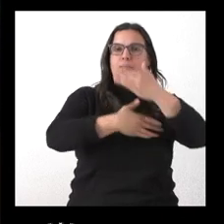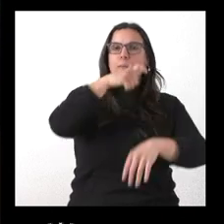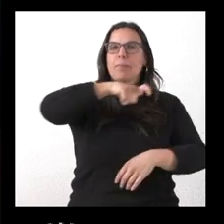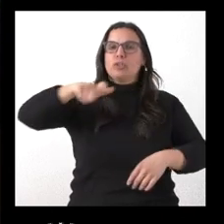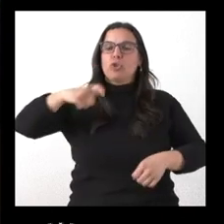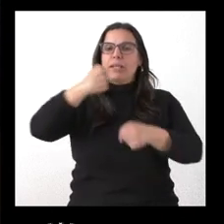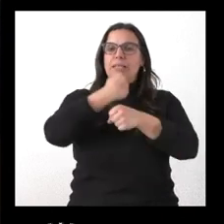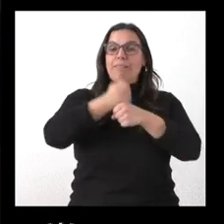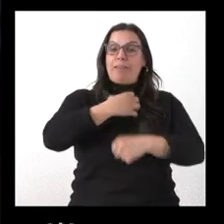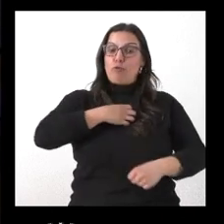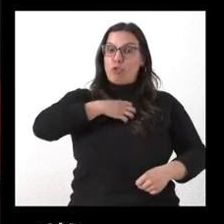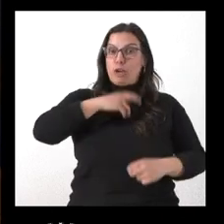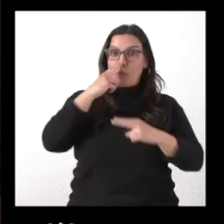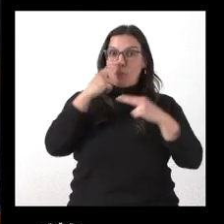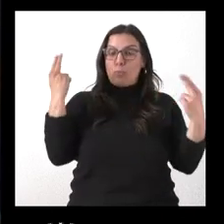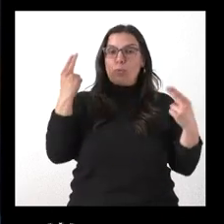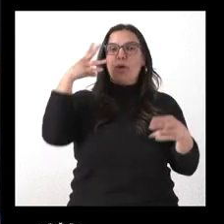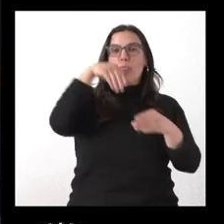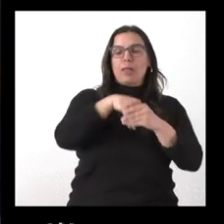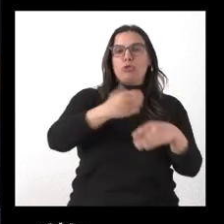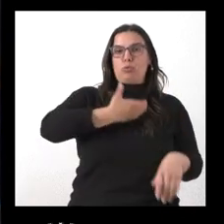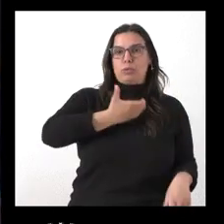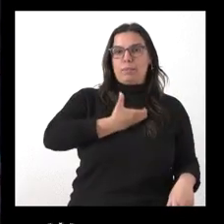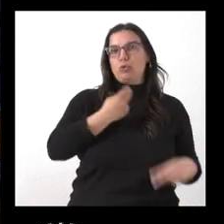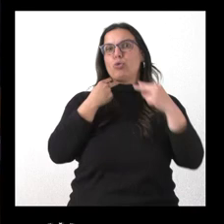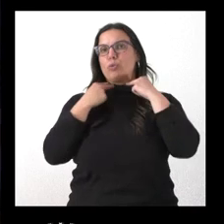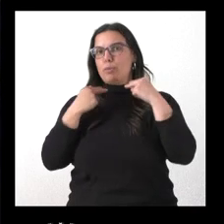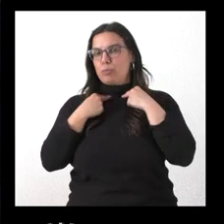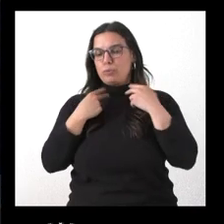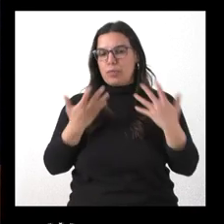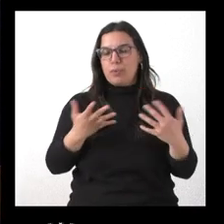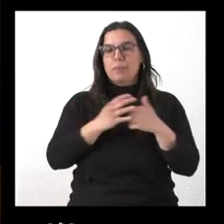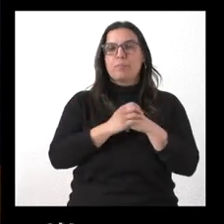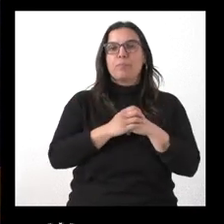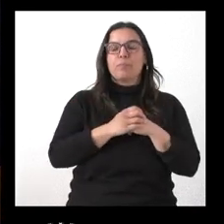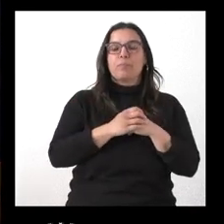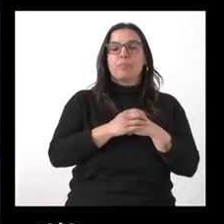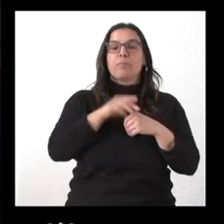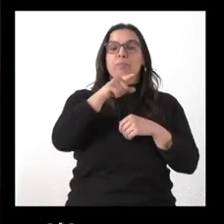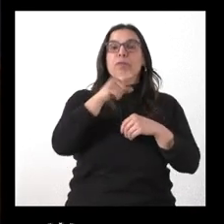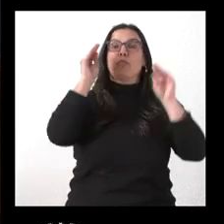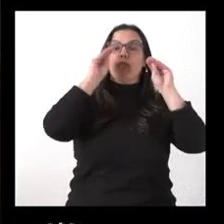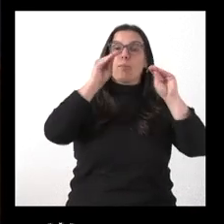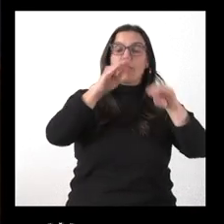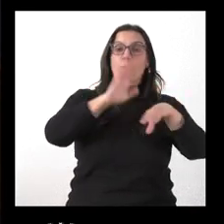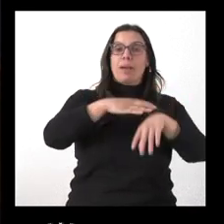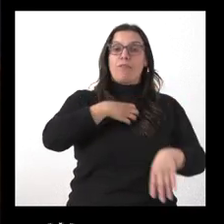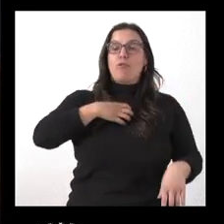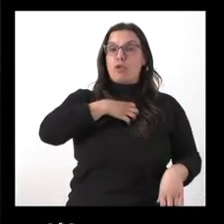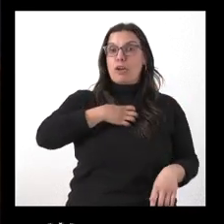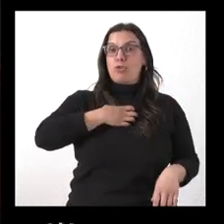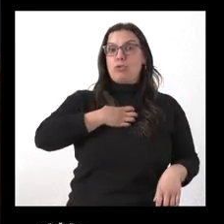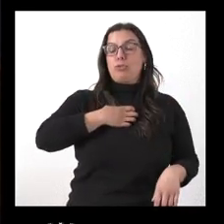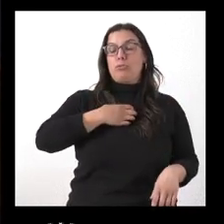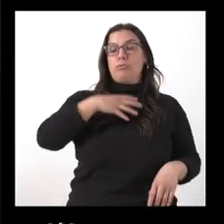de los empleados públicos dentro de la Administración local el ejercicio de esa formación en el ámbito de los empleados públicos locales